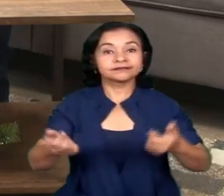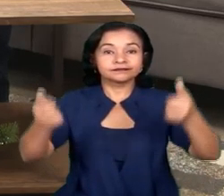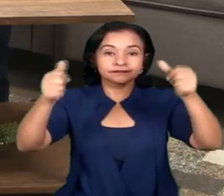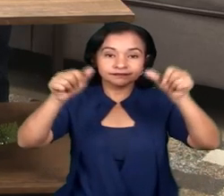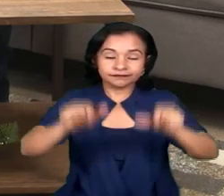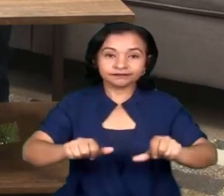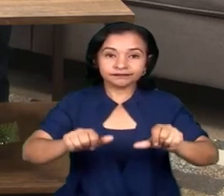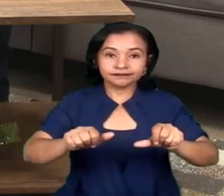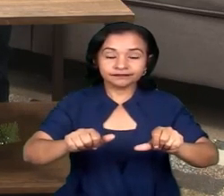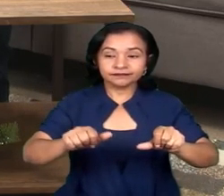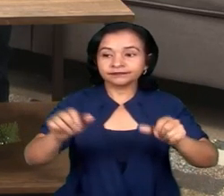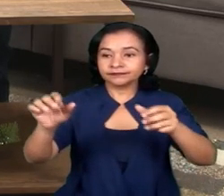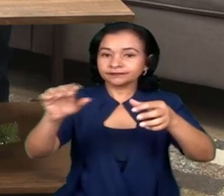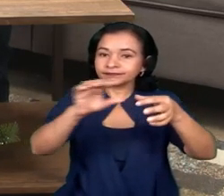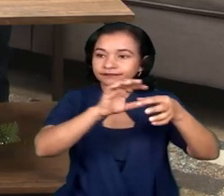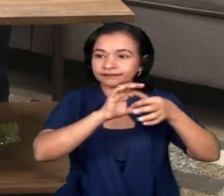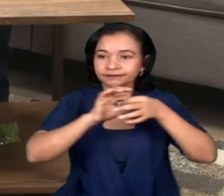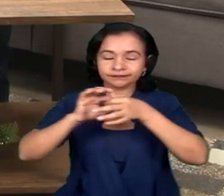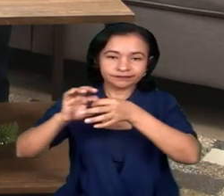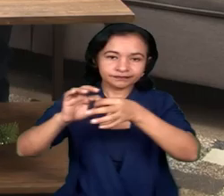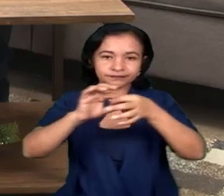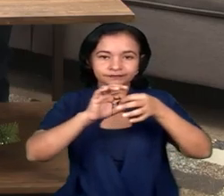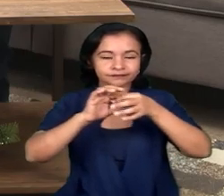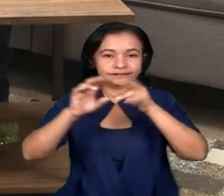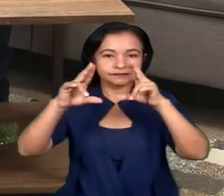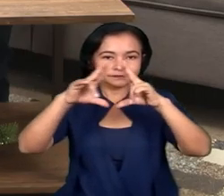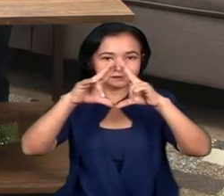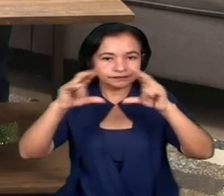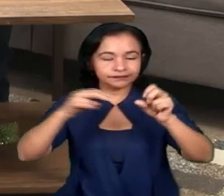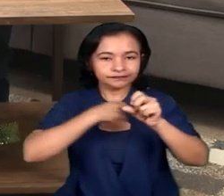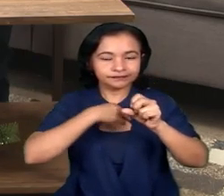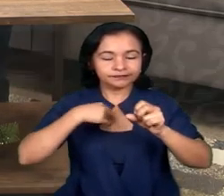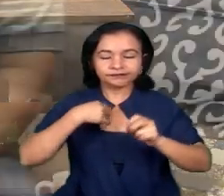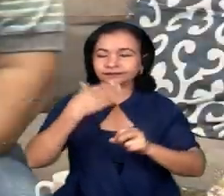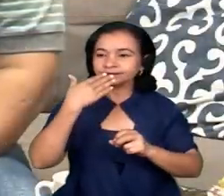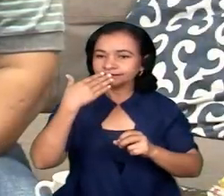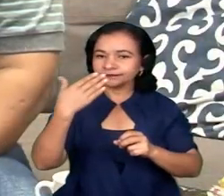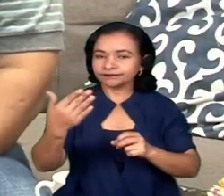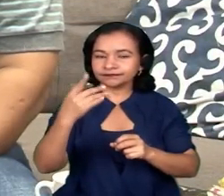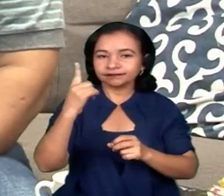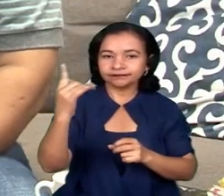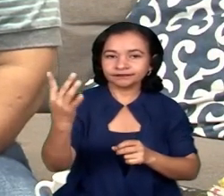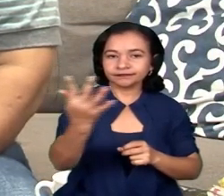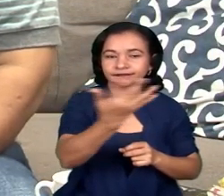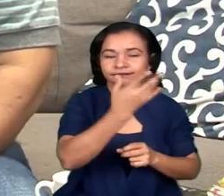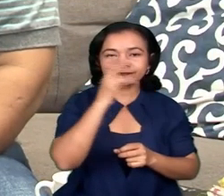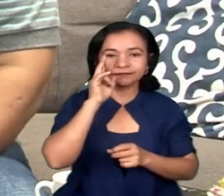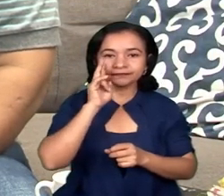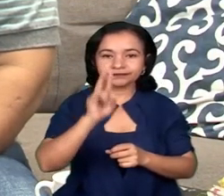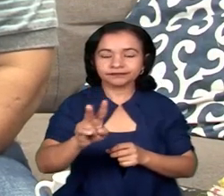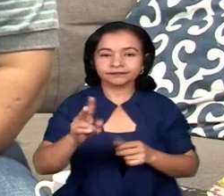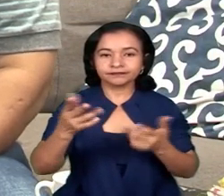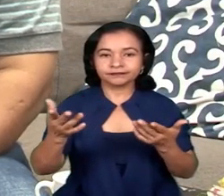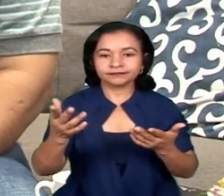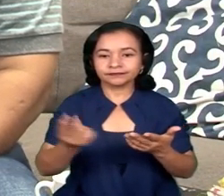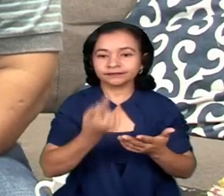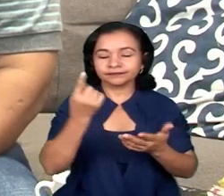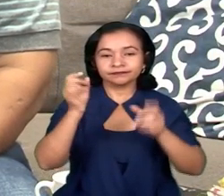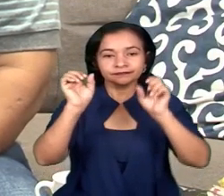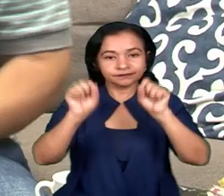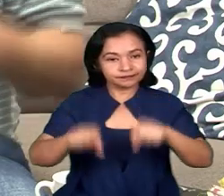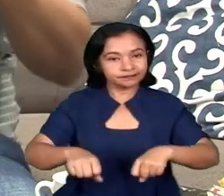esa unidad que tenemos que tener los nicaragüenses, y han visto positivo. Todo esto han visto que solo así